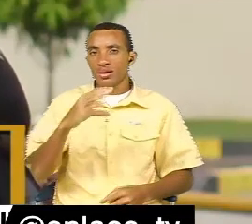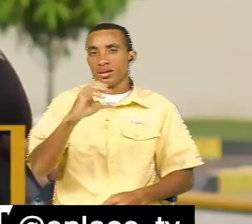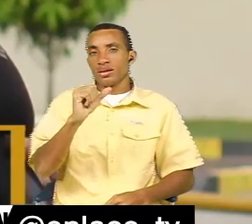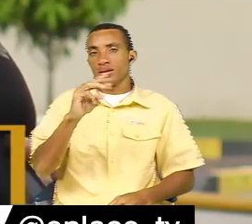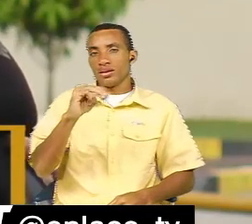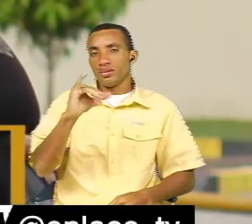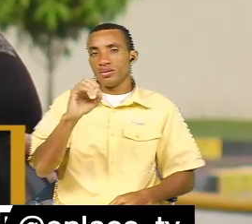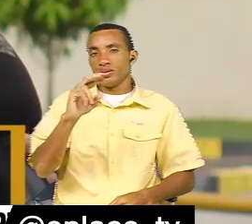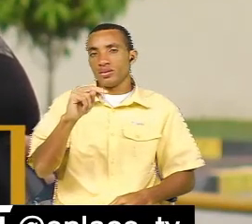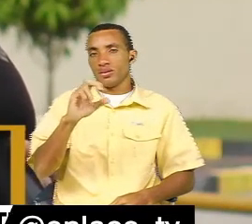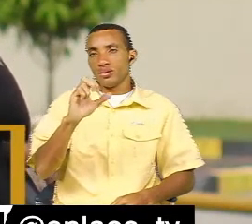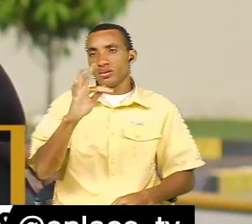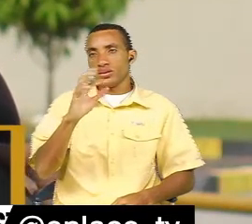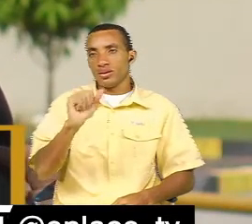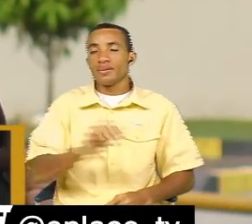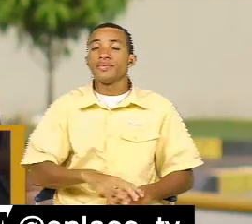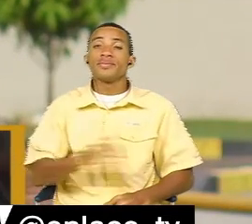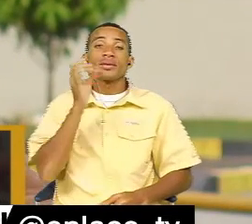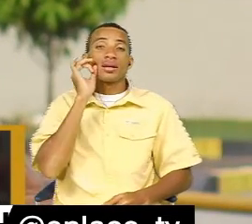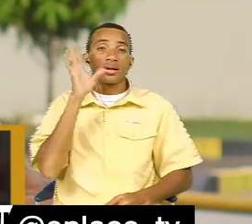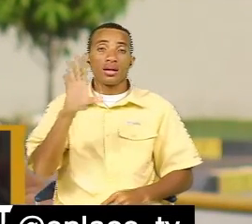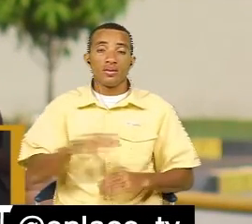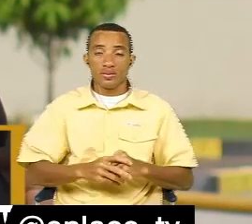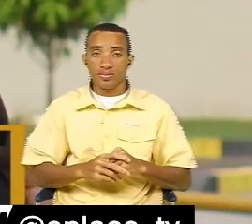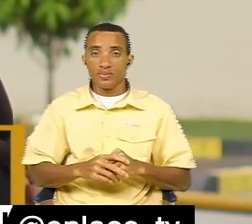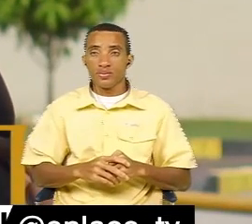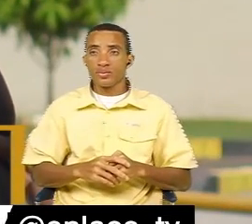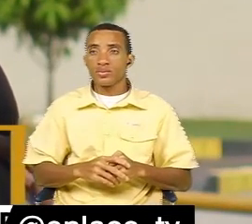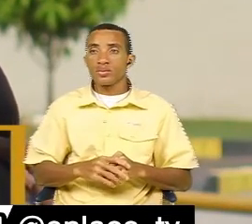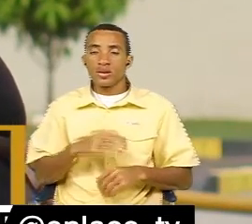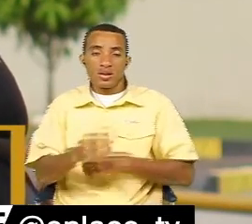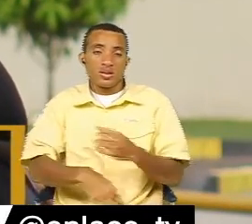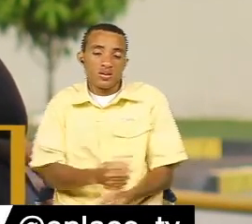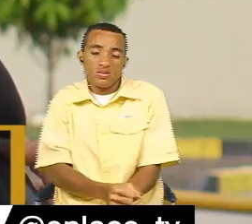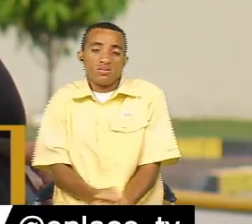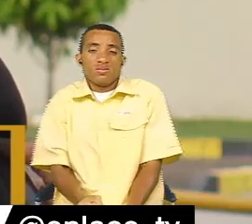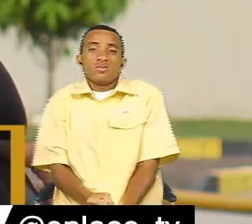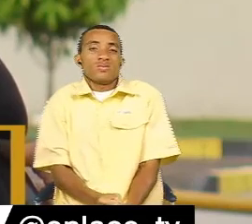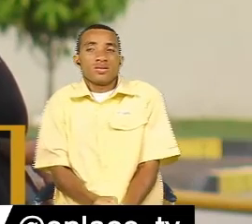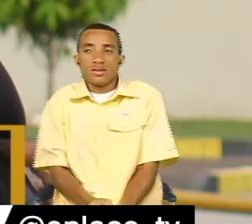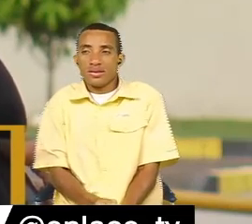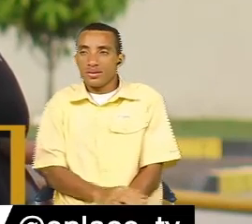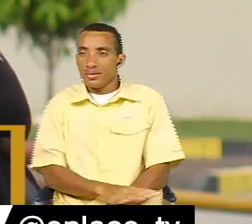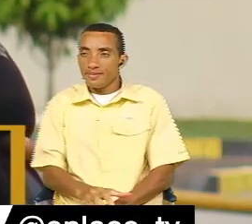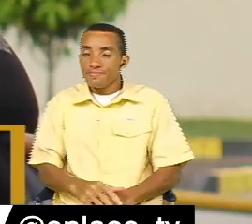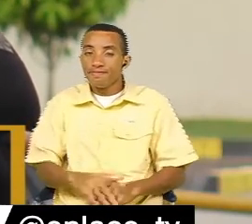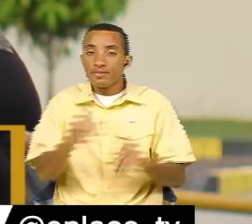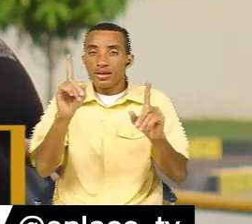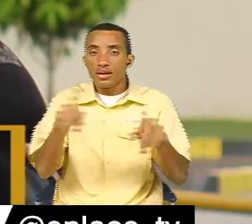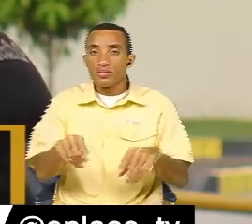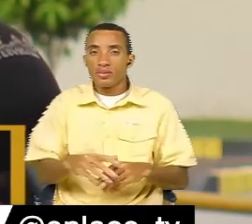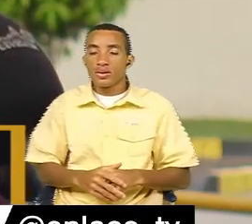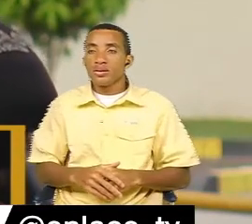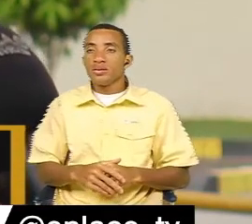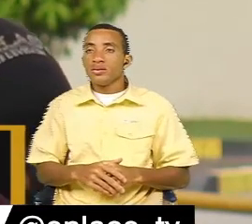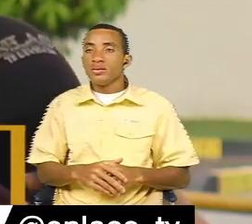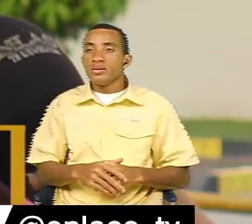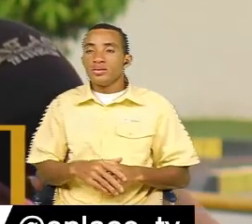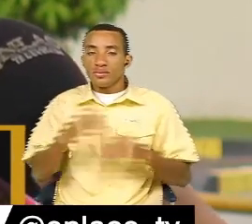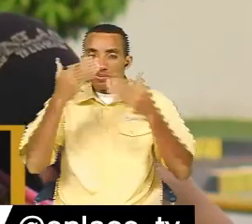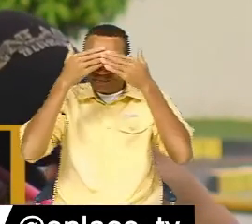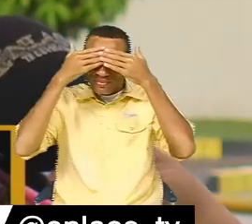hecho se torna mucho más grave por como quiera que el muchacho quedó amordazado, quedó maniatado y quedó también vendado de sus